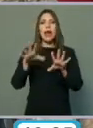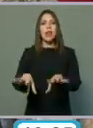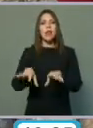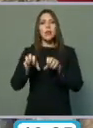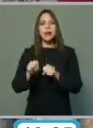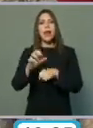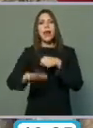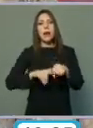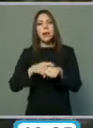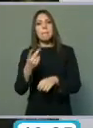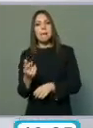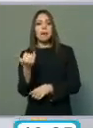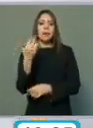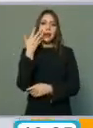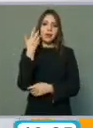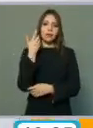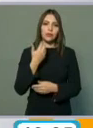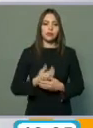y gatitos.